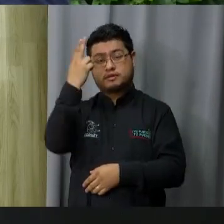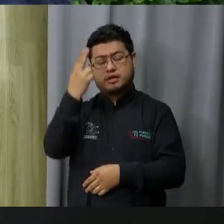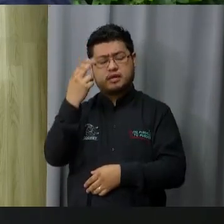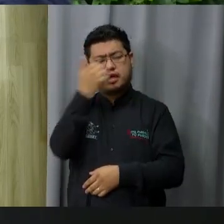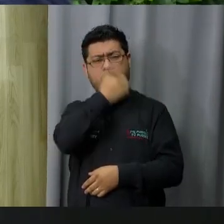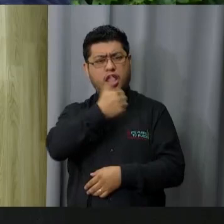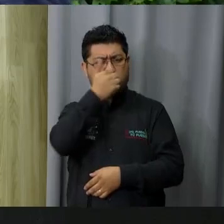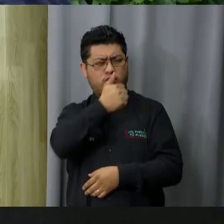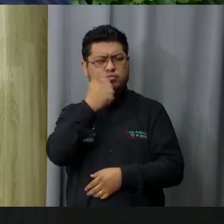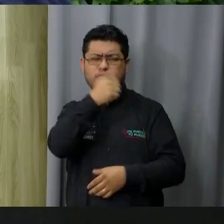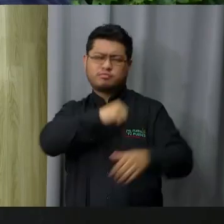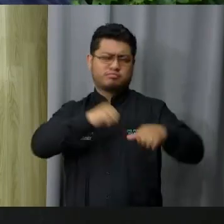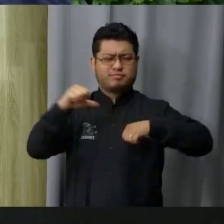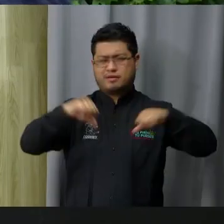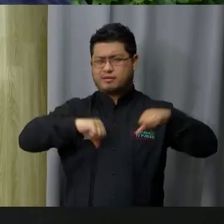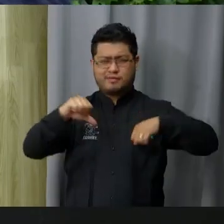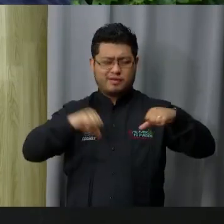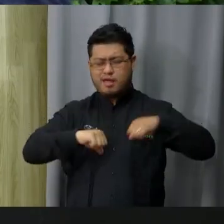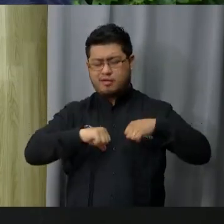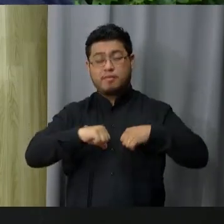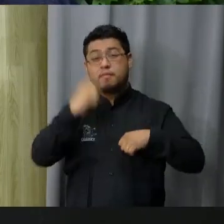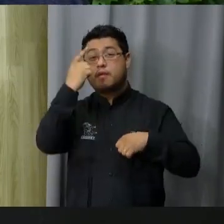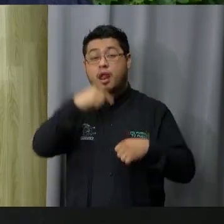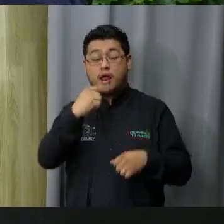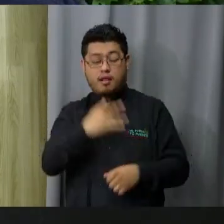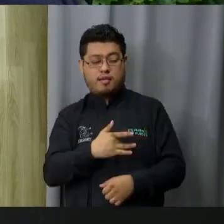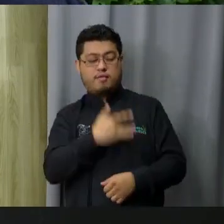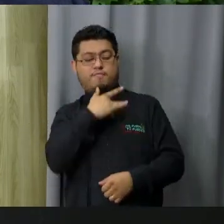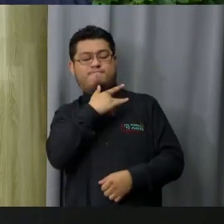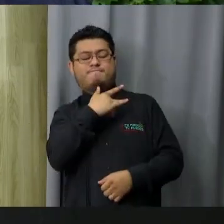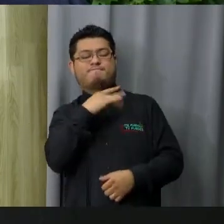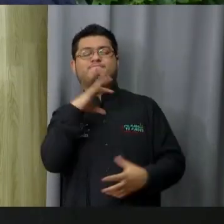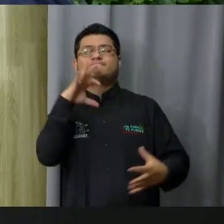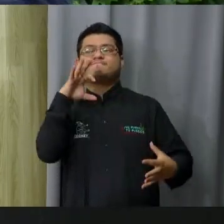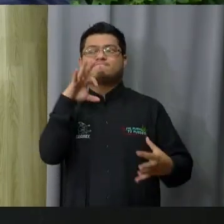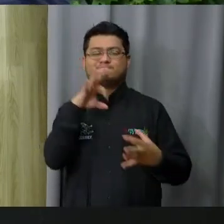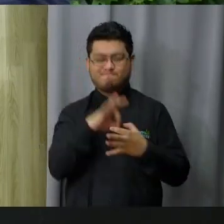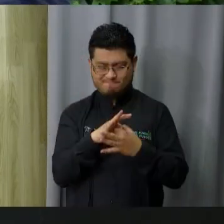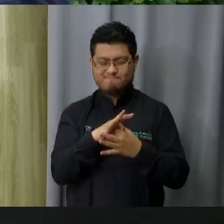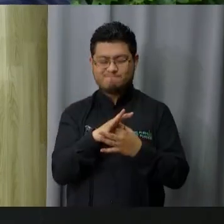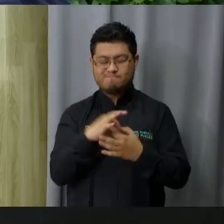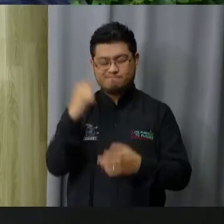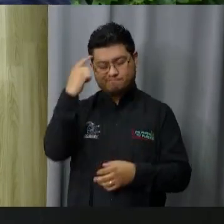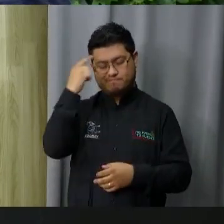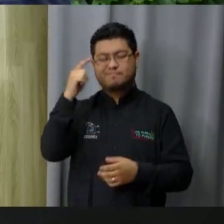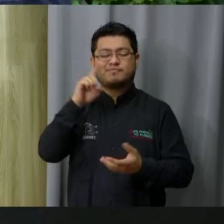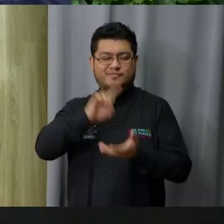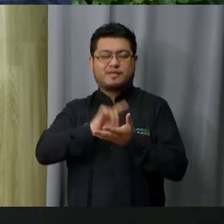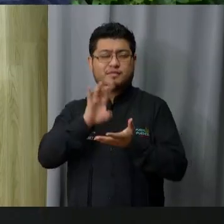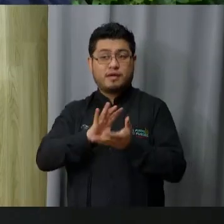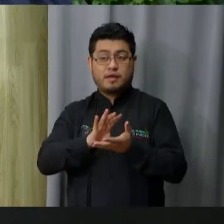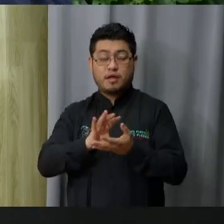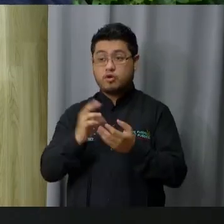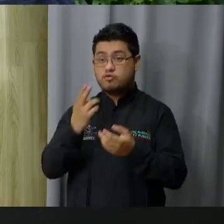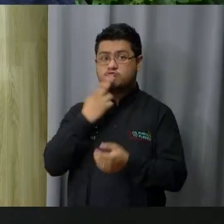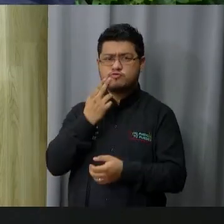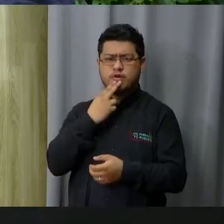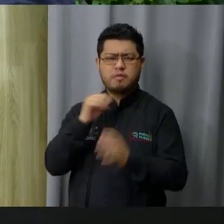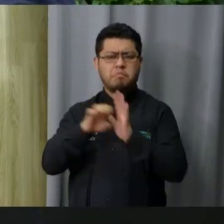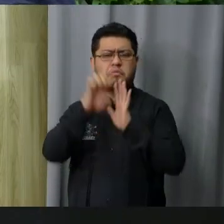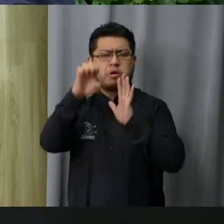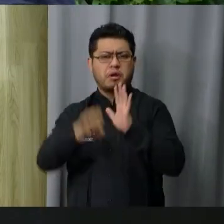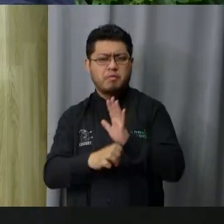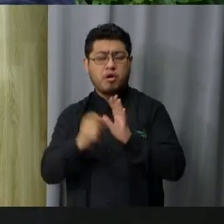haciendo actividades para sensibilizarlos, ¿no? Con vendas, con tapones en los oídos para, pues de alguna manera, en algún